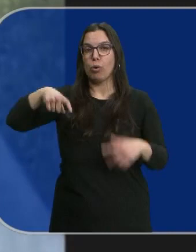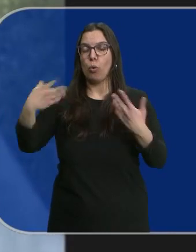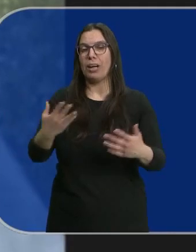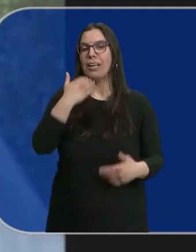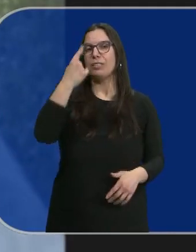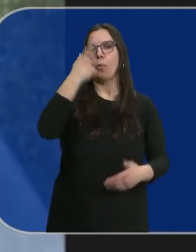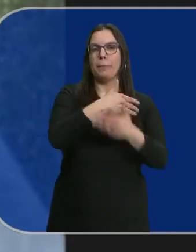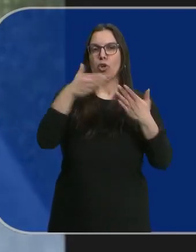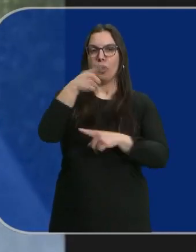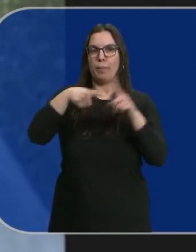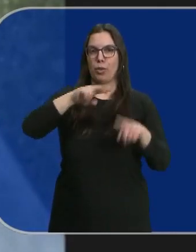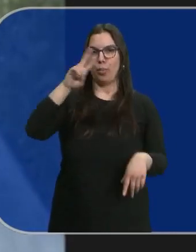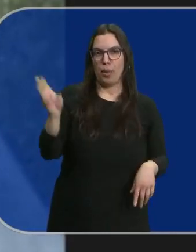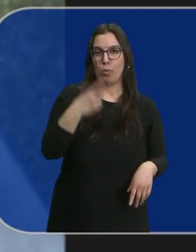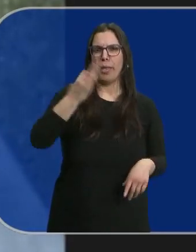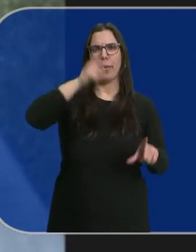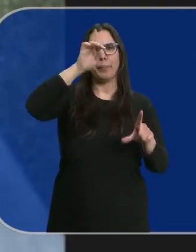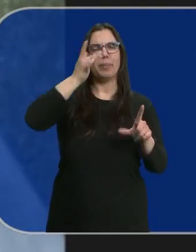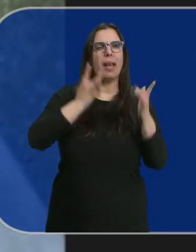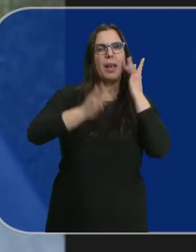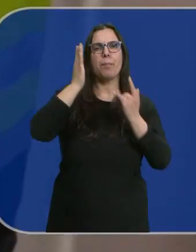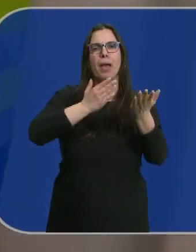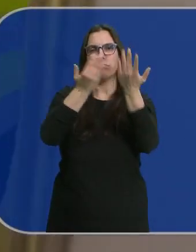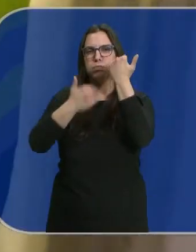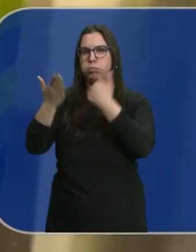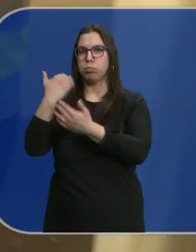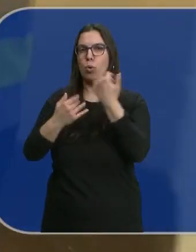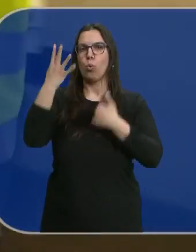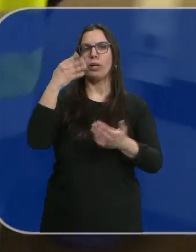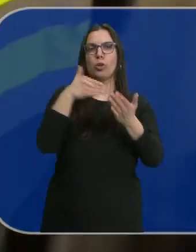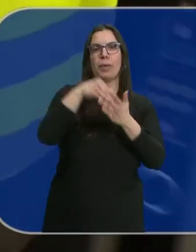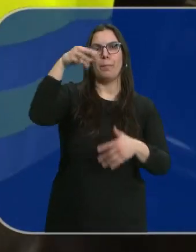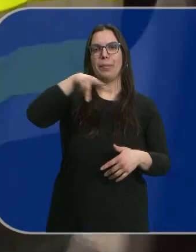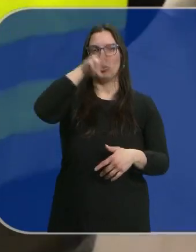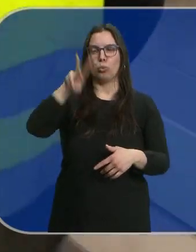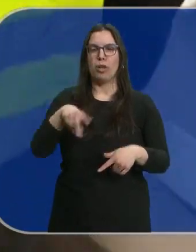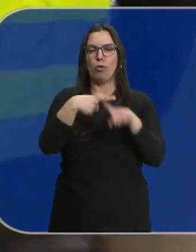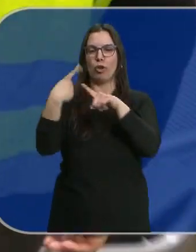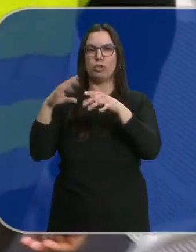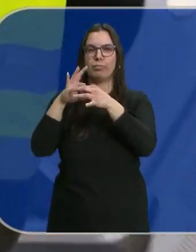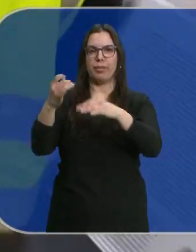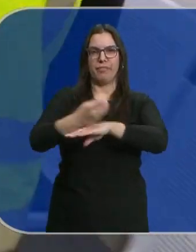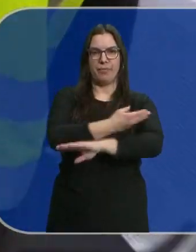1,5 millones de euros. Se tuvieron que limpiar 4.000 metros cuadrados de elementos ferroviarios.